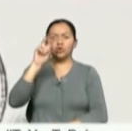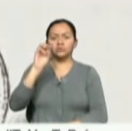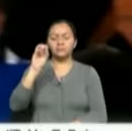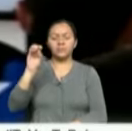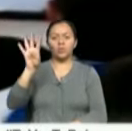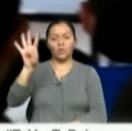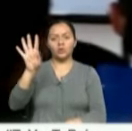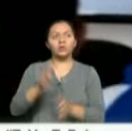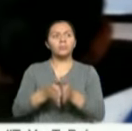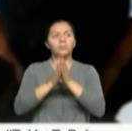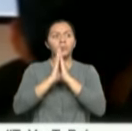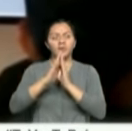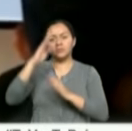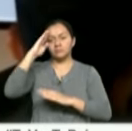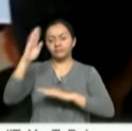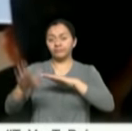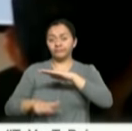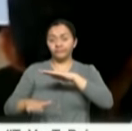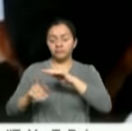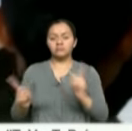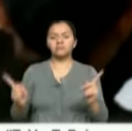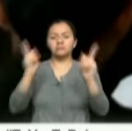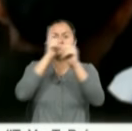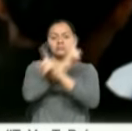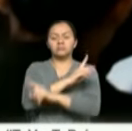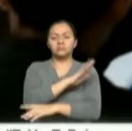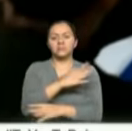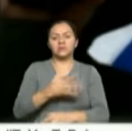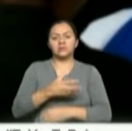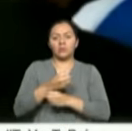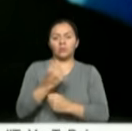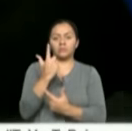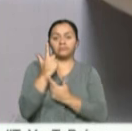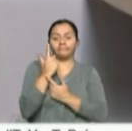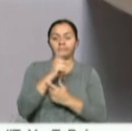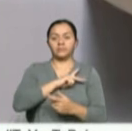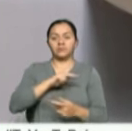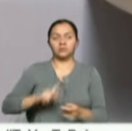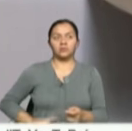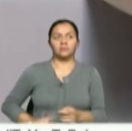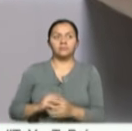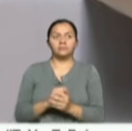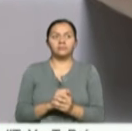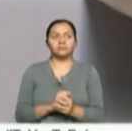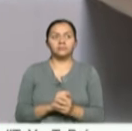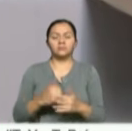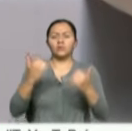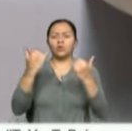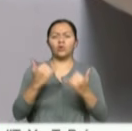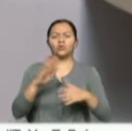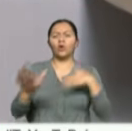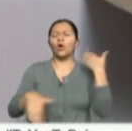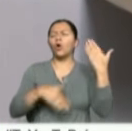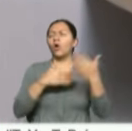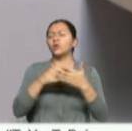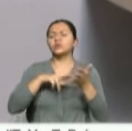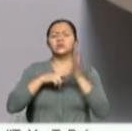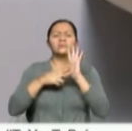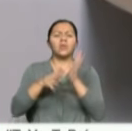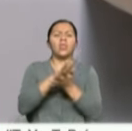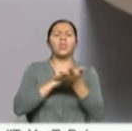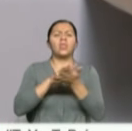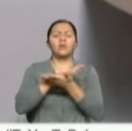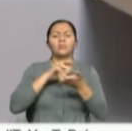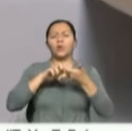para solicitar que un cabo segundo sea asignado para su seguridad personal. El día de hoy tratan de montar una cortina de humo.